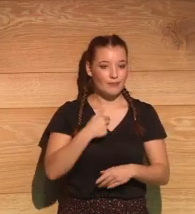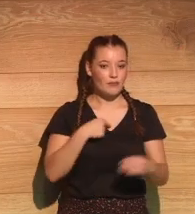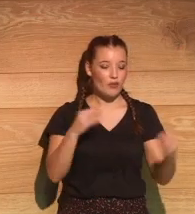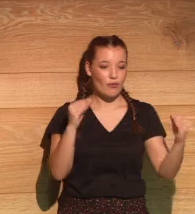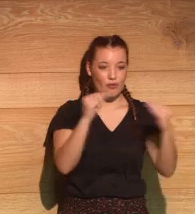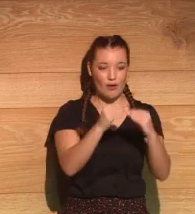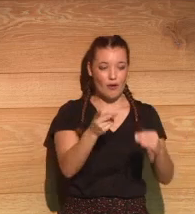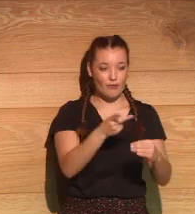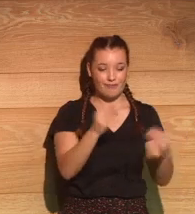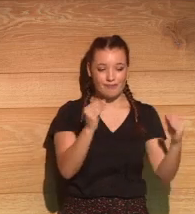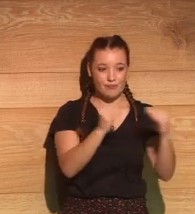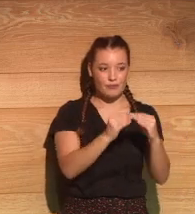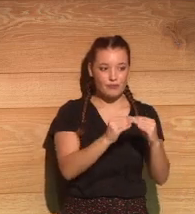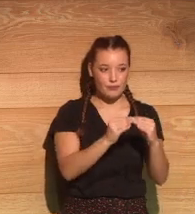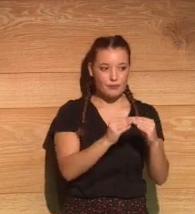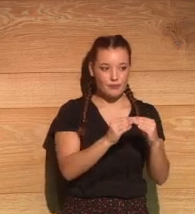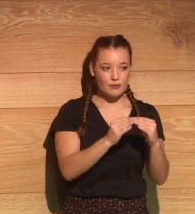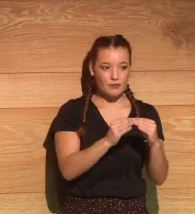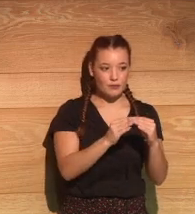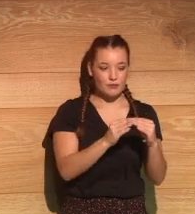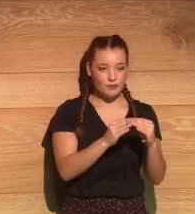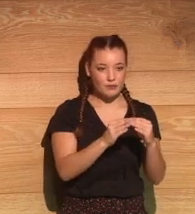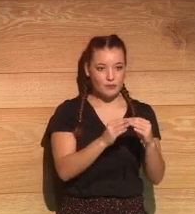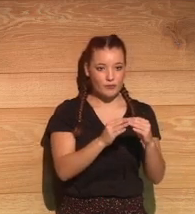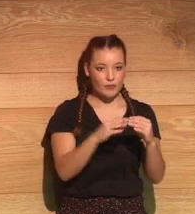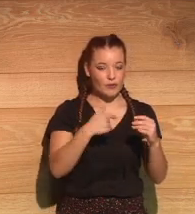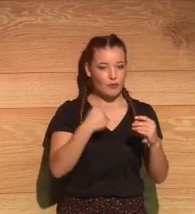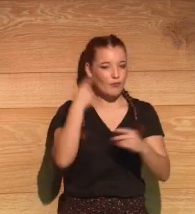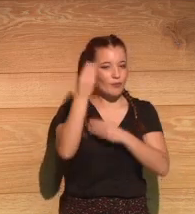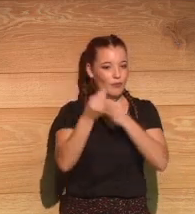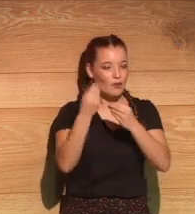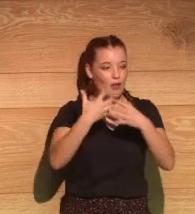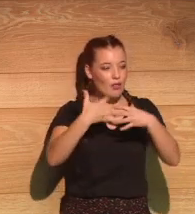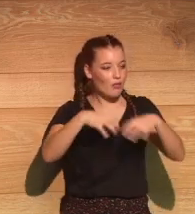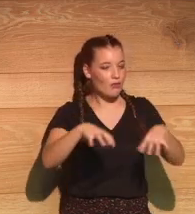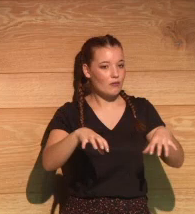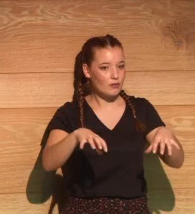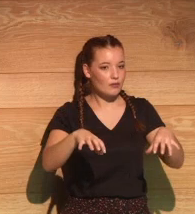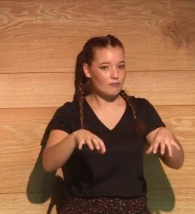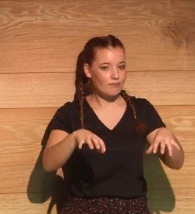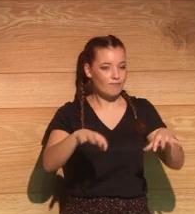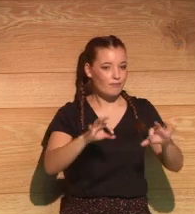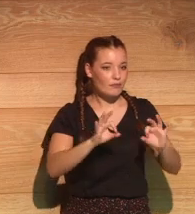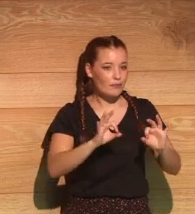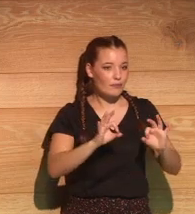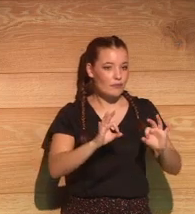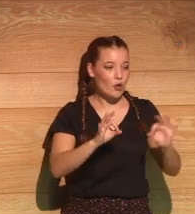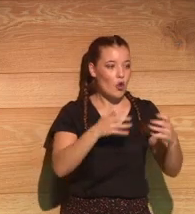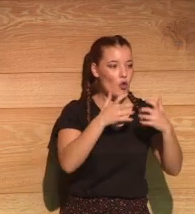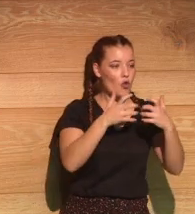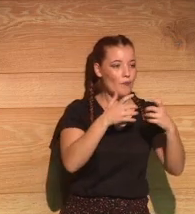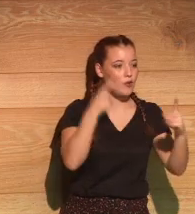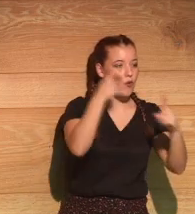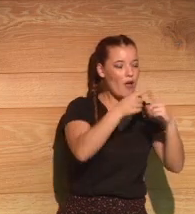con los dos. Sí, yo creo que toda división sobre hacia quienes luchan por unos